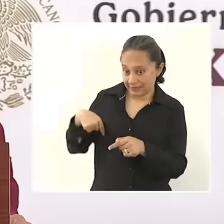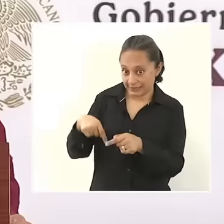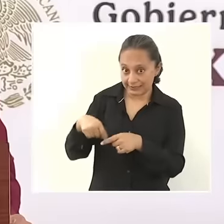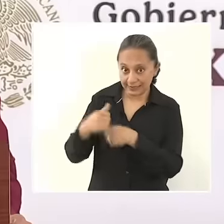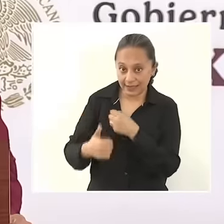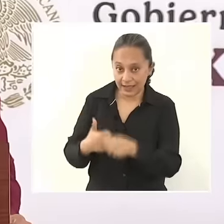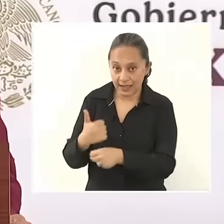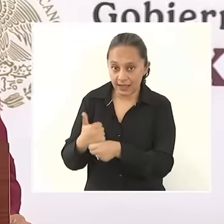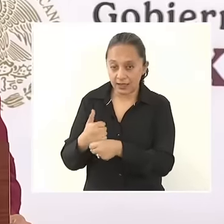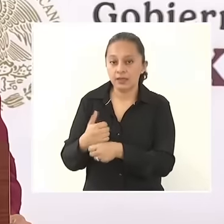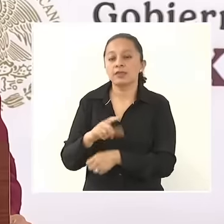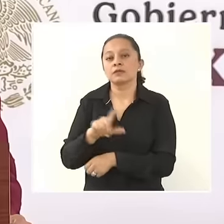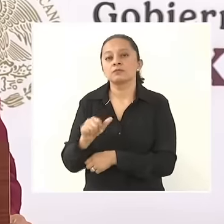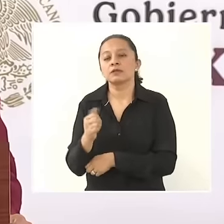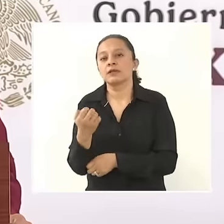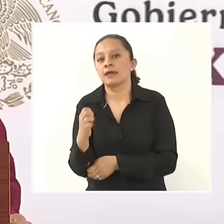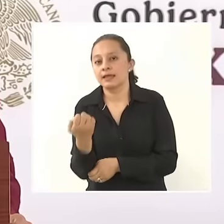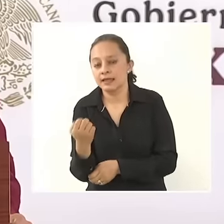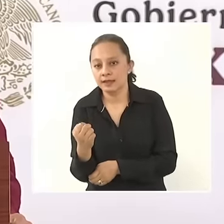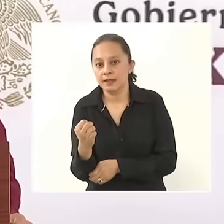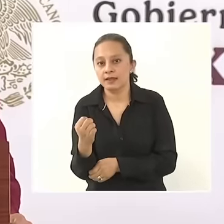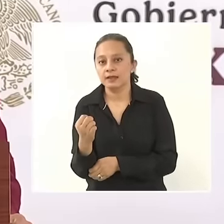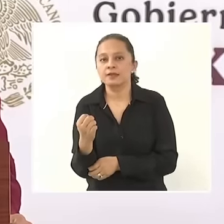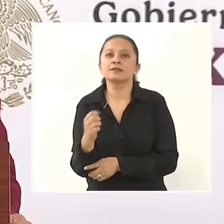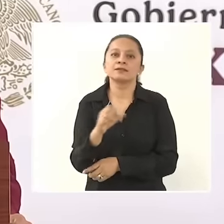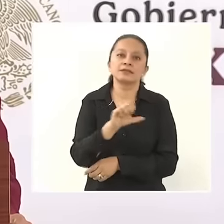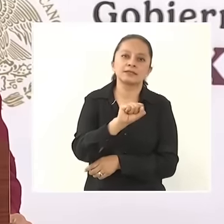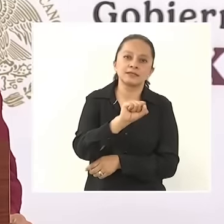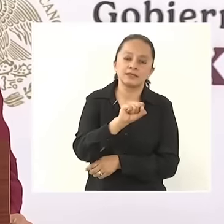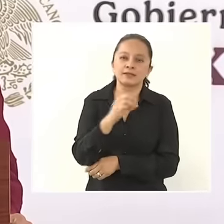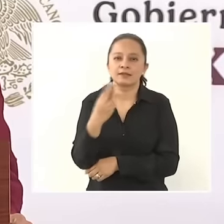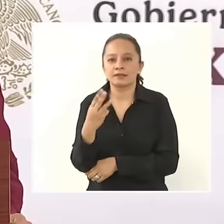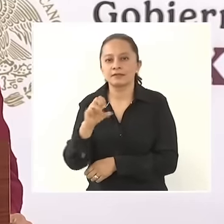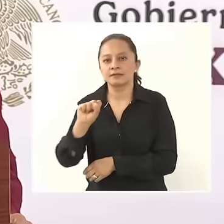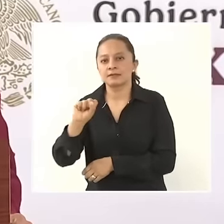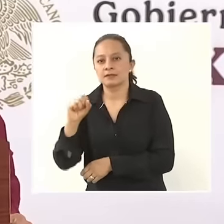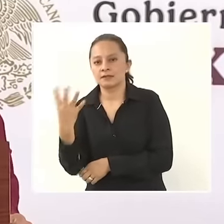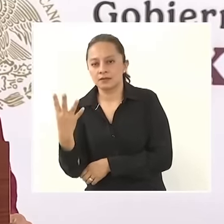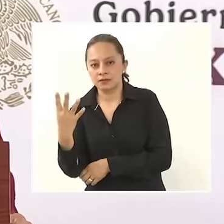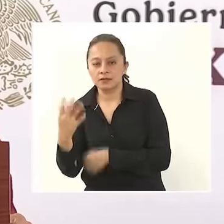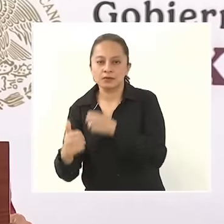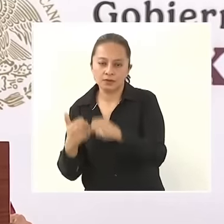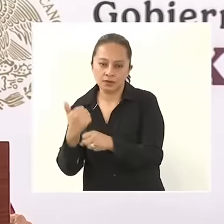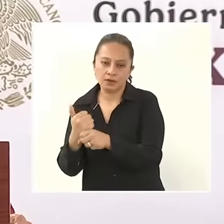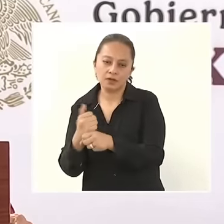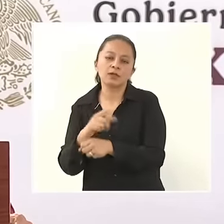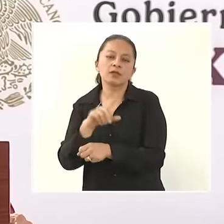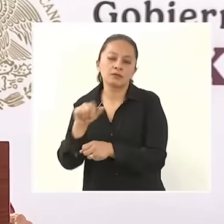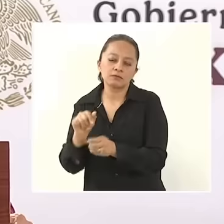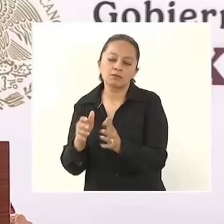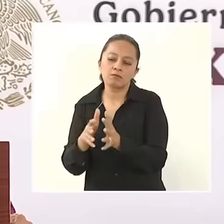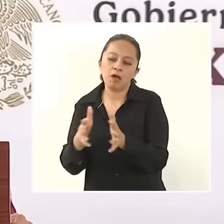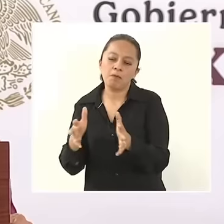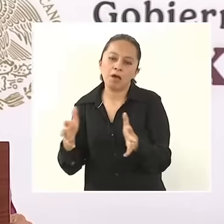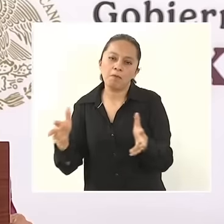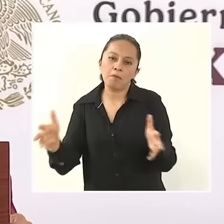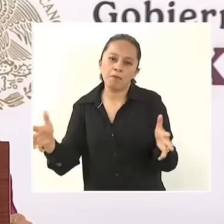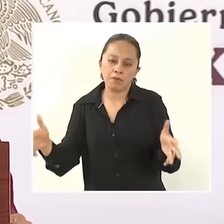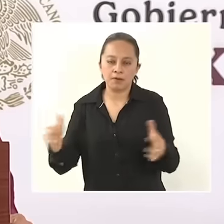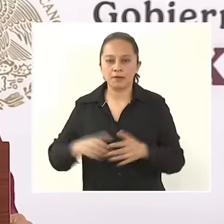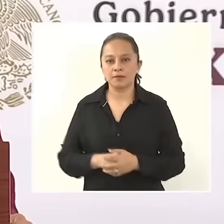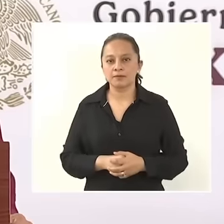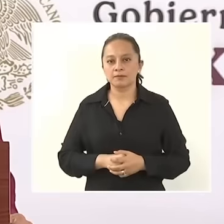y a partir de enero inicia con 63 y 64 y luego lo vamos a ir ampliando.